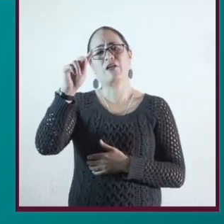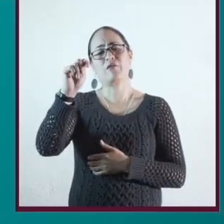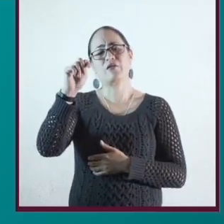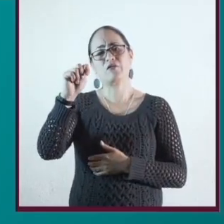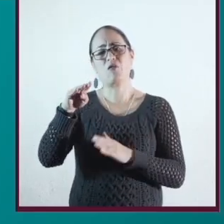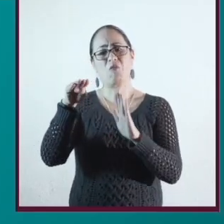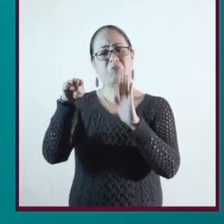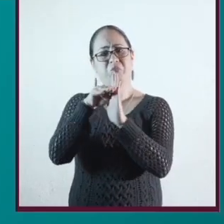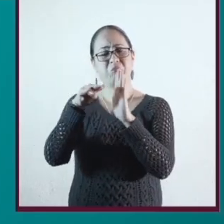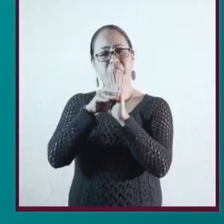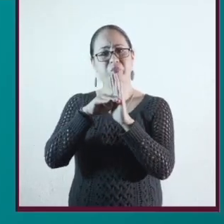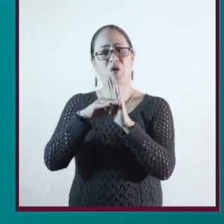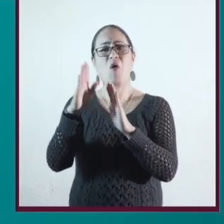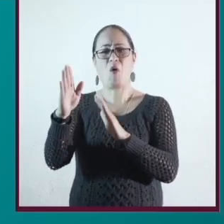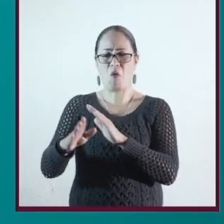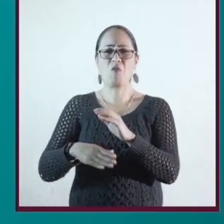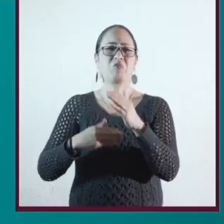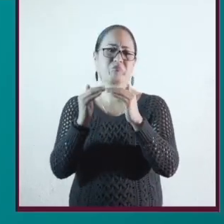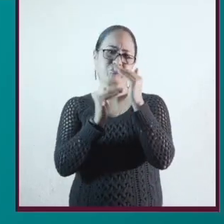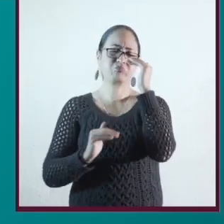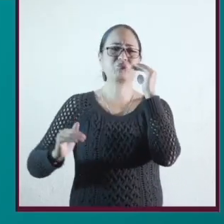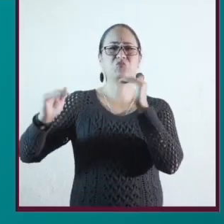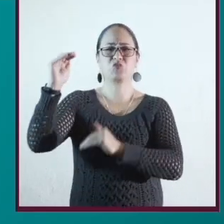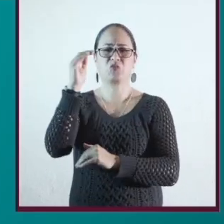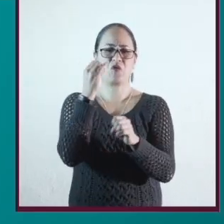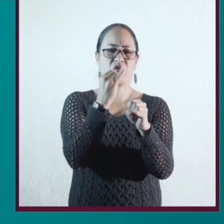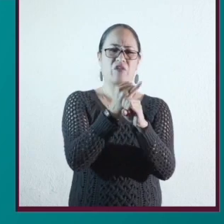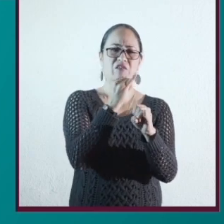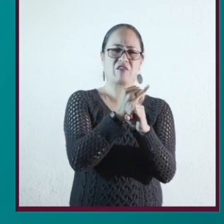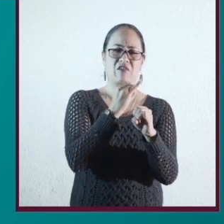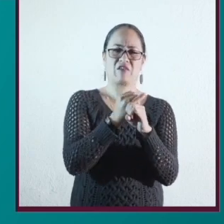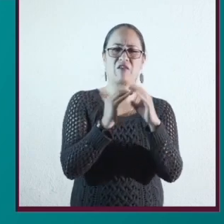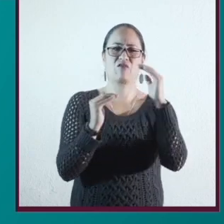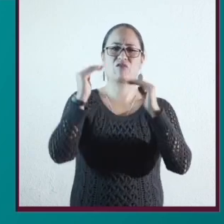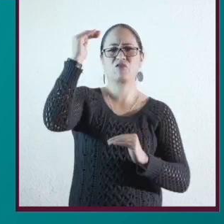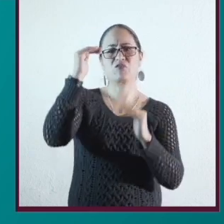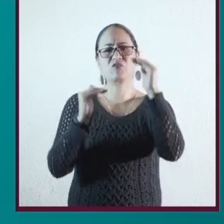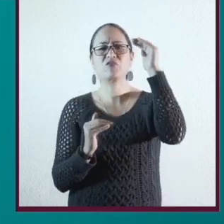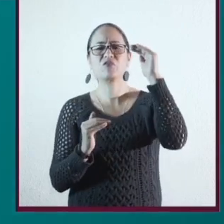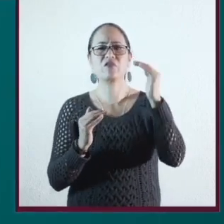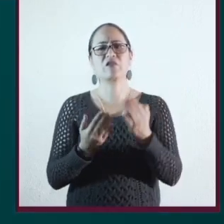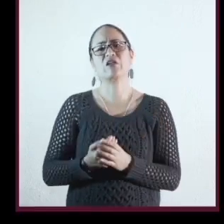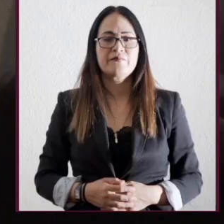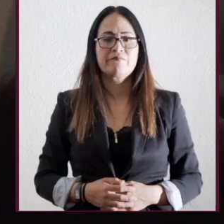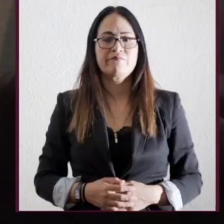¿Cuáles son los pros y los contras de los medios de comunicación en masa?